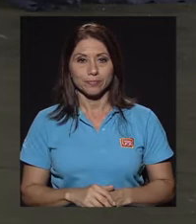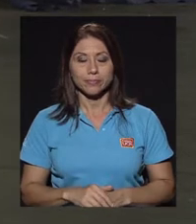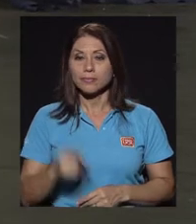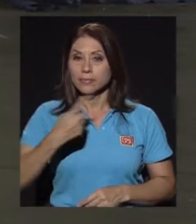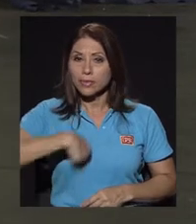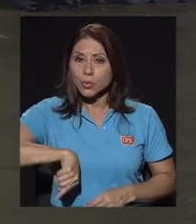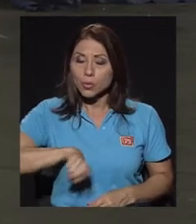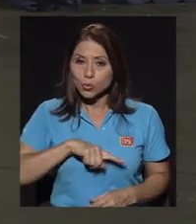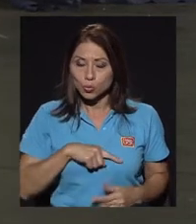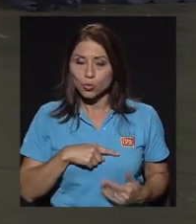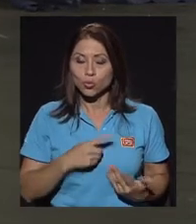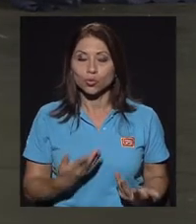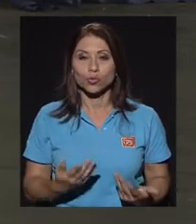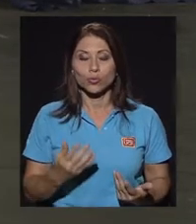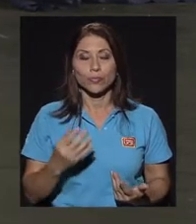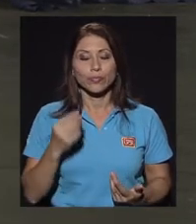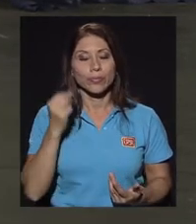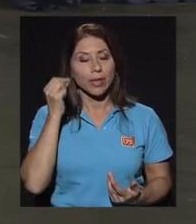Nosotros